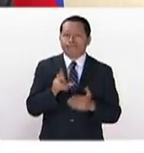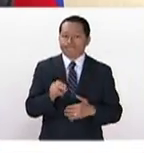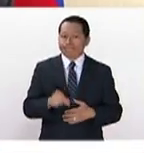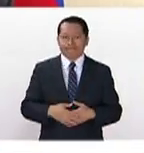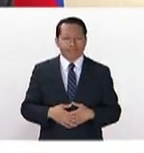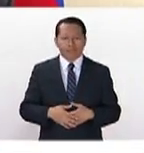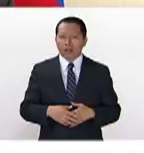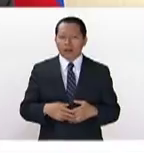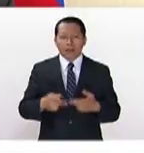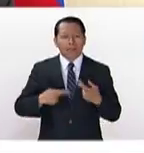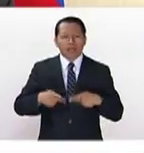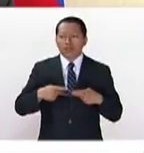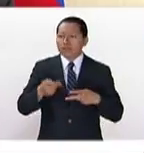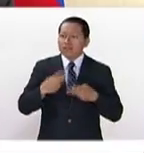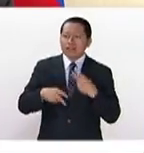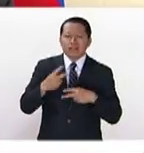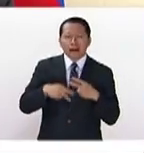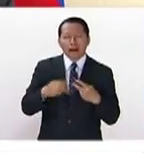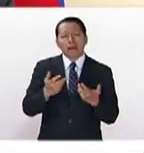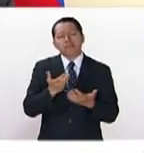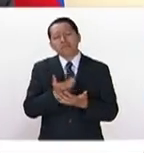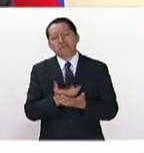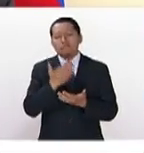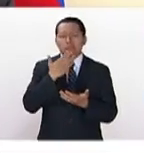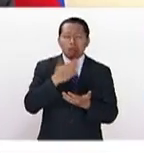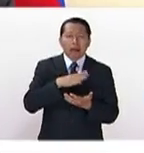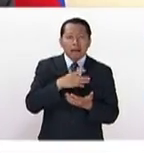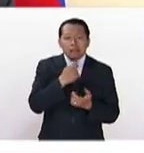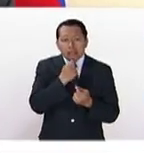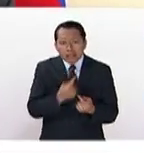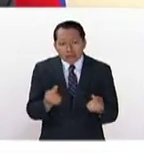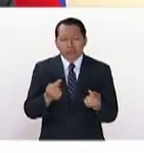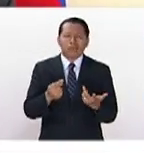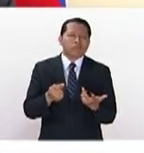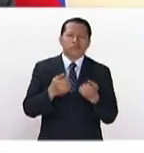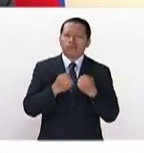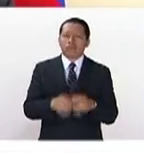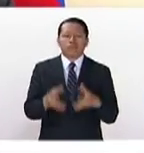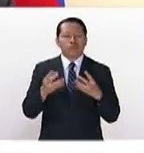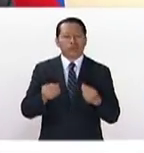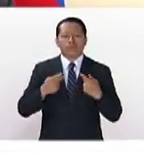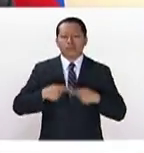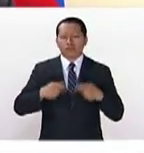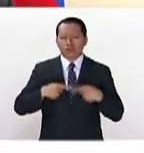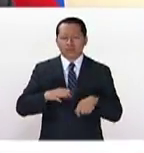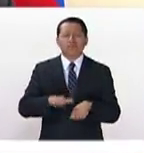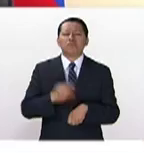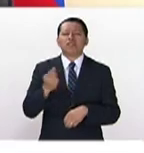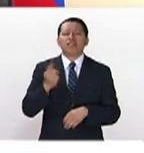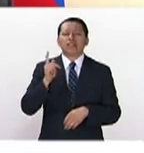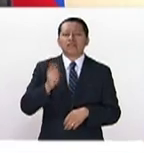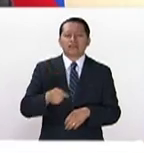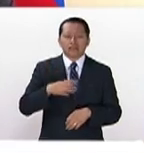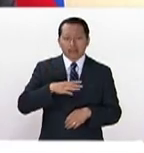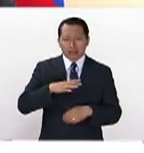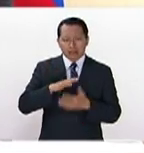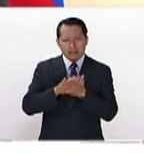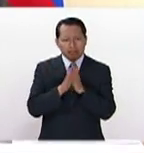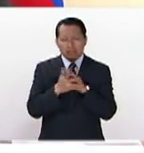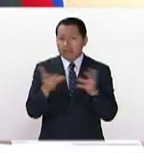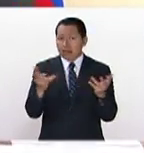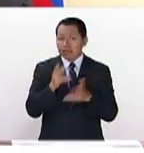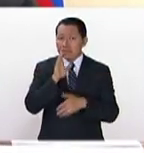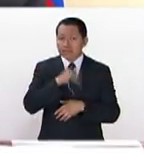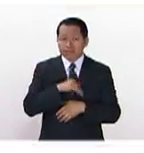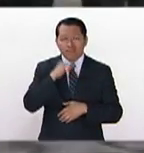La gente vino a relajarse, había niños. Hablamos de demografía y perderemos a tanta gente, ¿debido a qué? Por negligencia criminal,